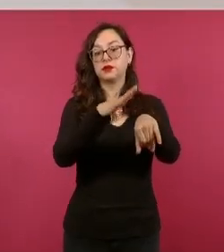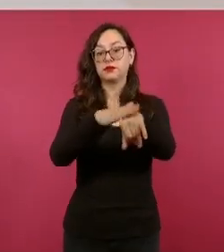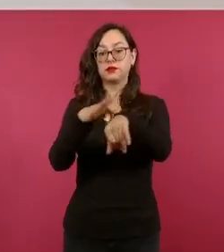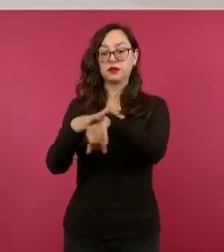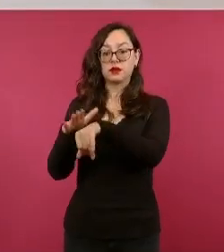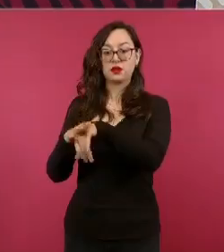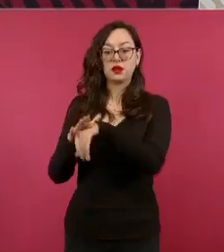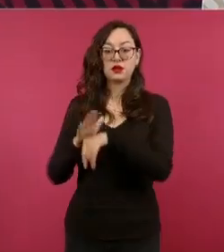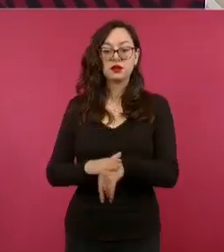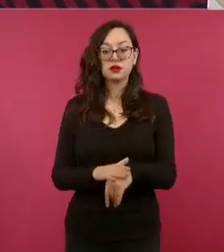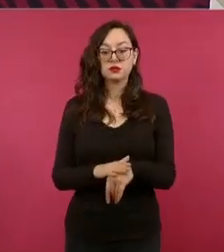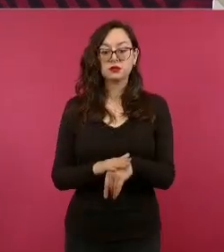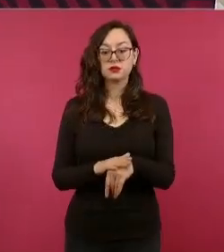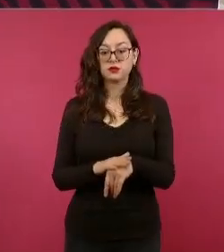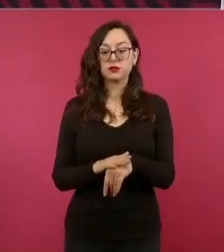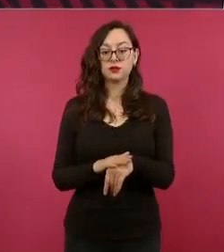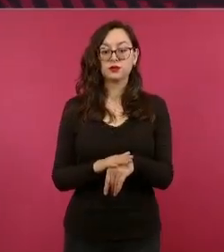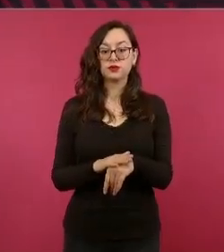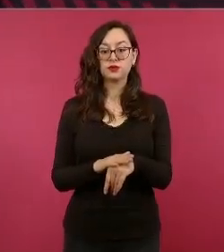recibimos